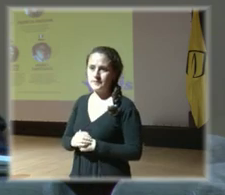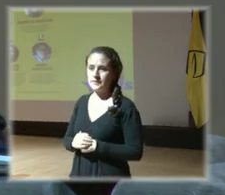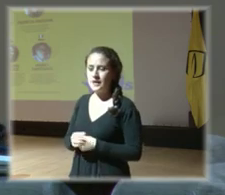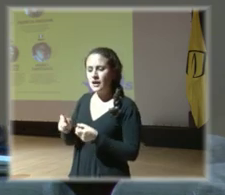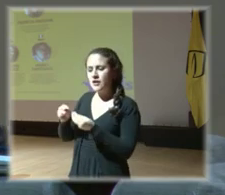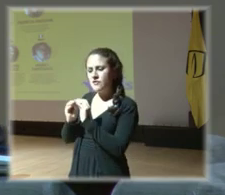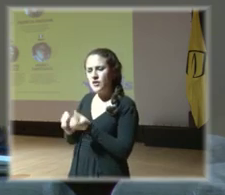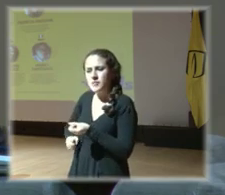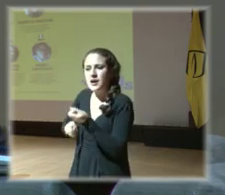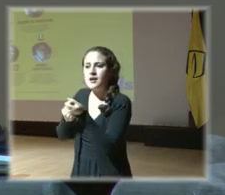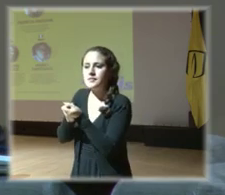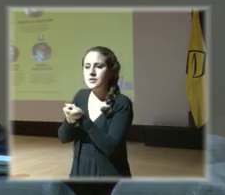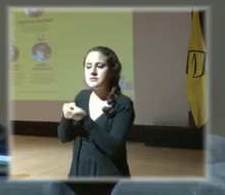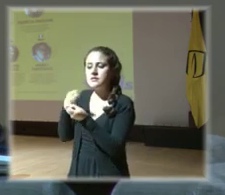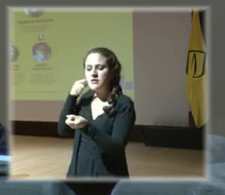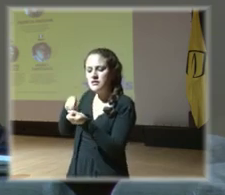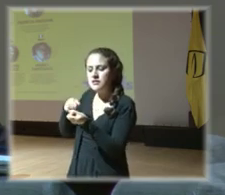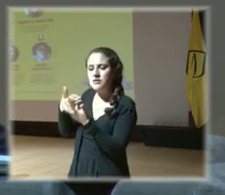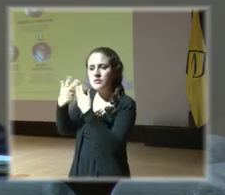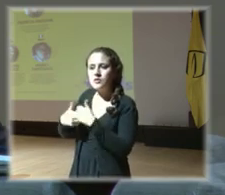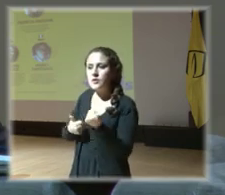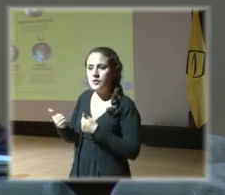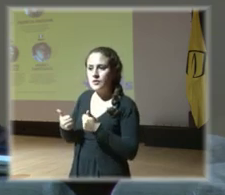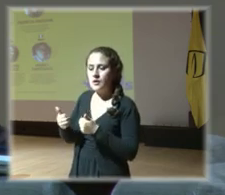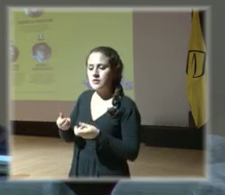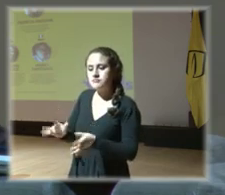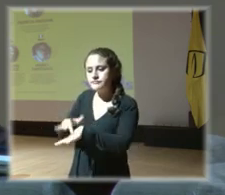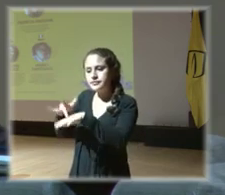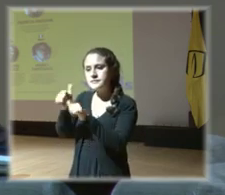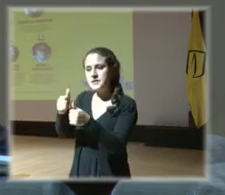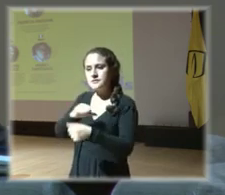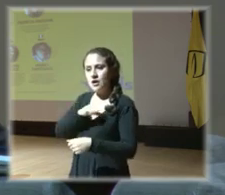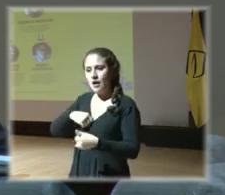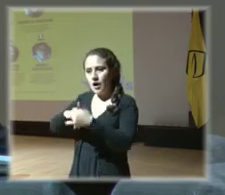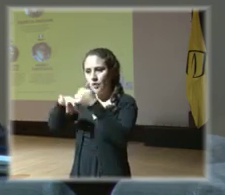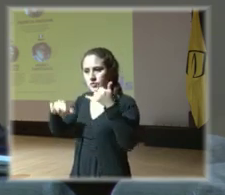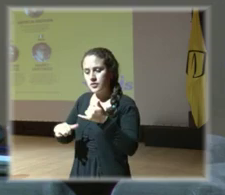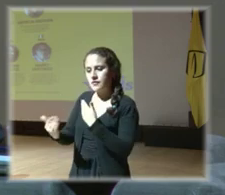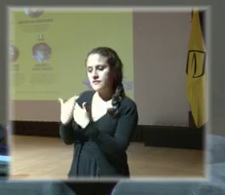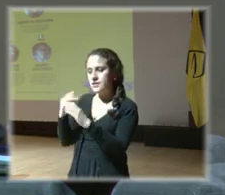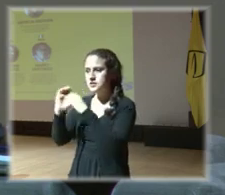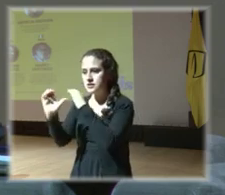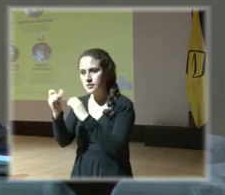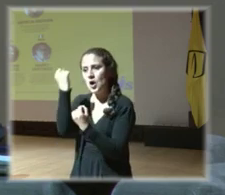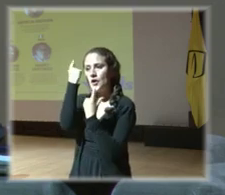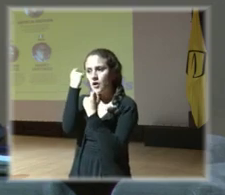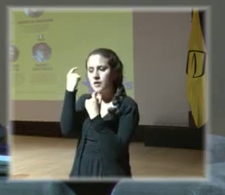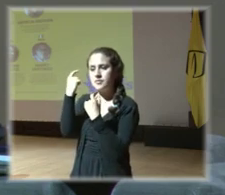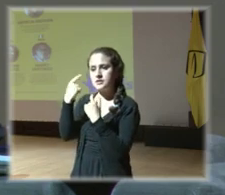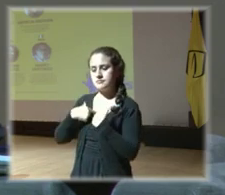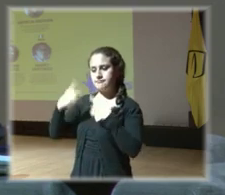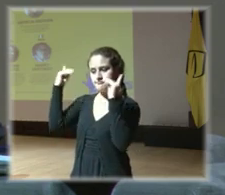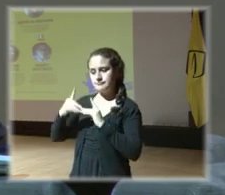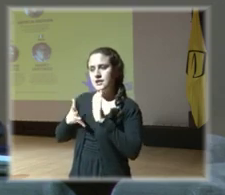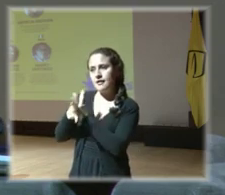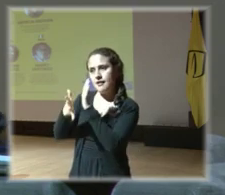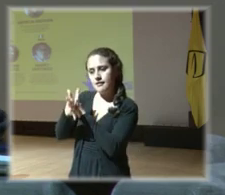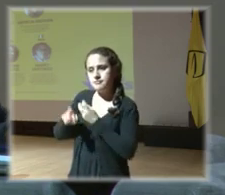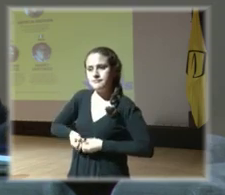como función la de promover la autonomía y facilitar la comunicación, la comprensión y la manifestación de la voluntad de la